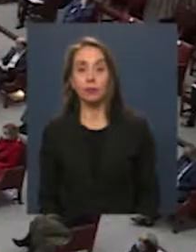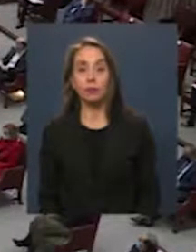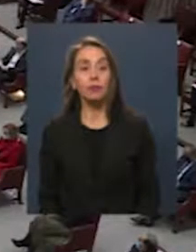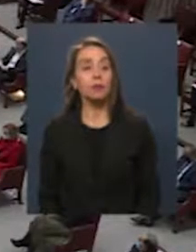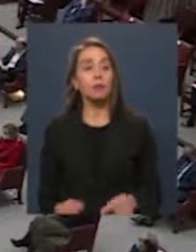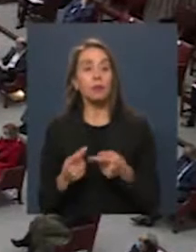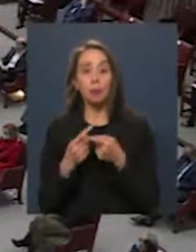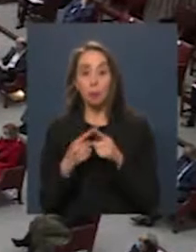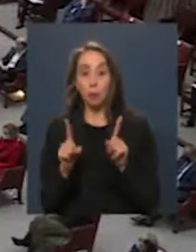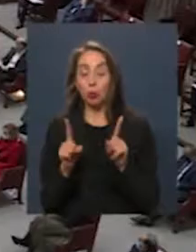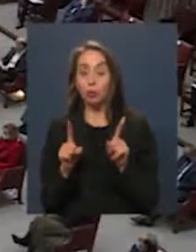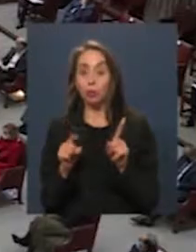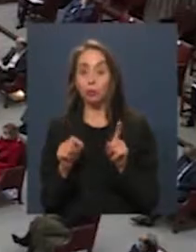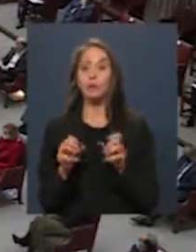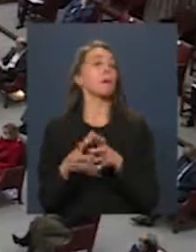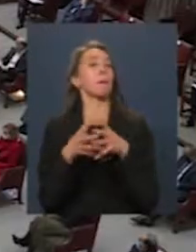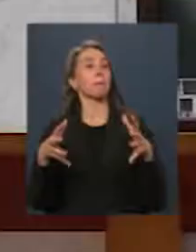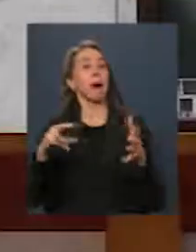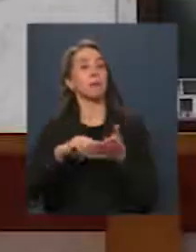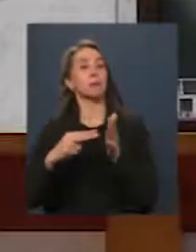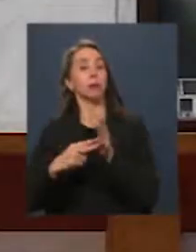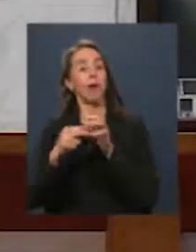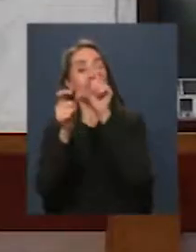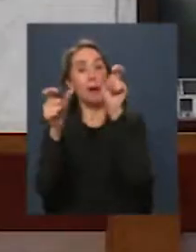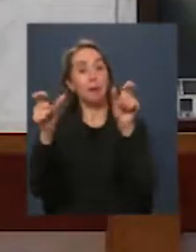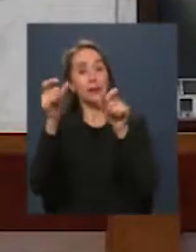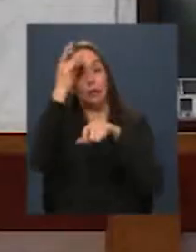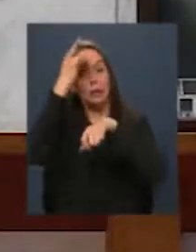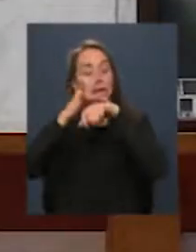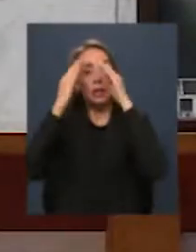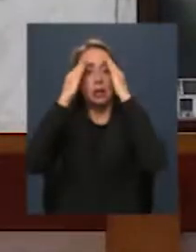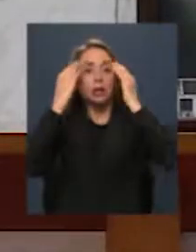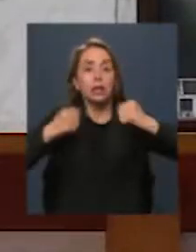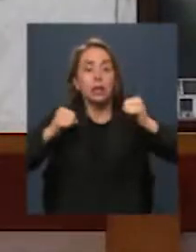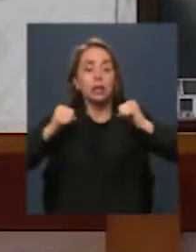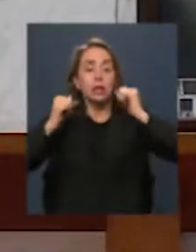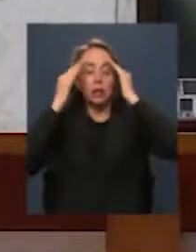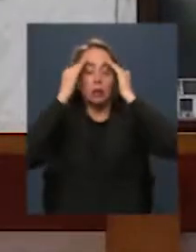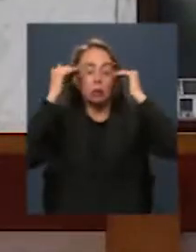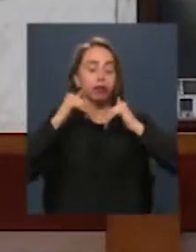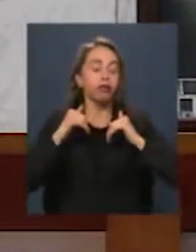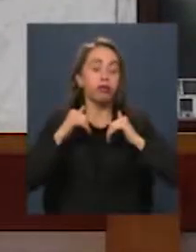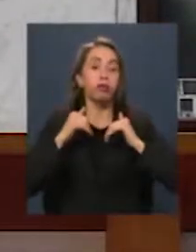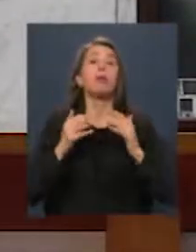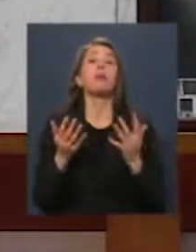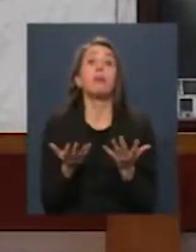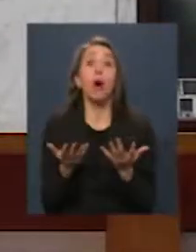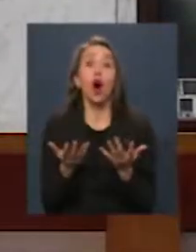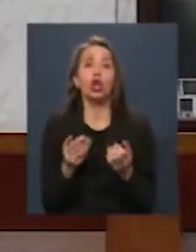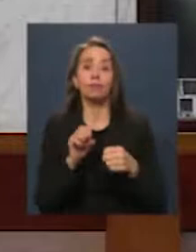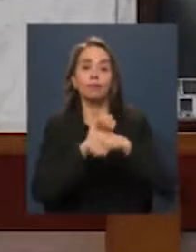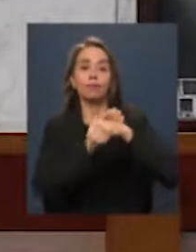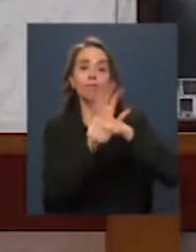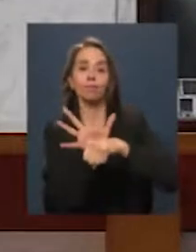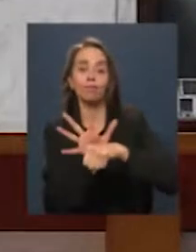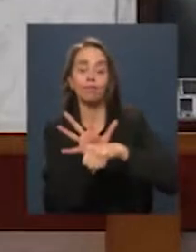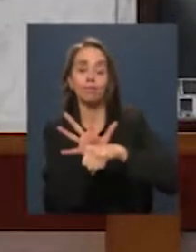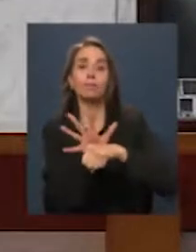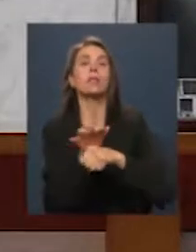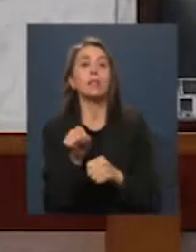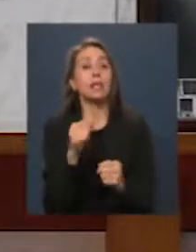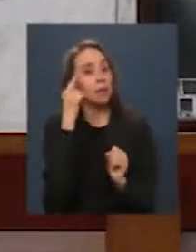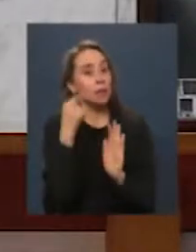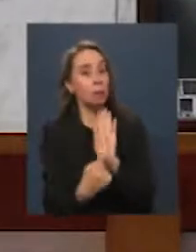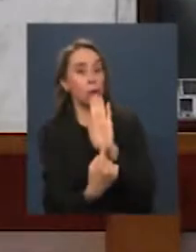parte, se han multiplicado los problemas de salud mental a causa de la pandemia y es por esto que se ha propuesto un plan que